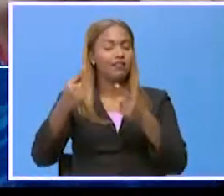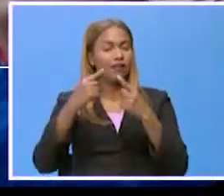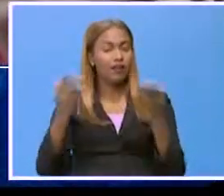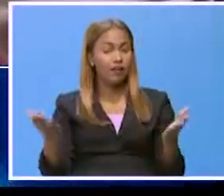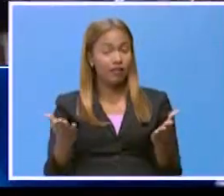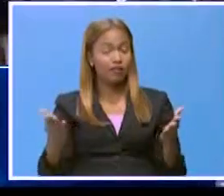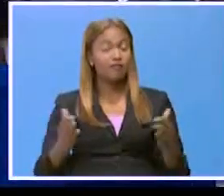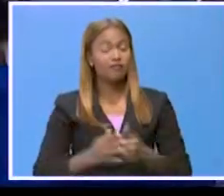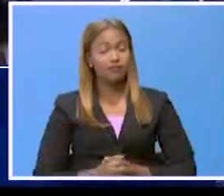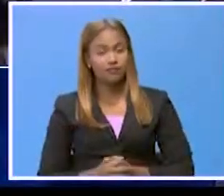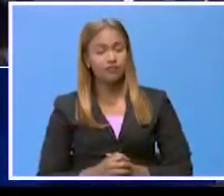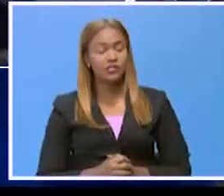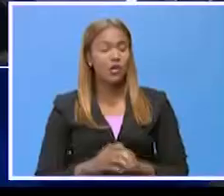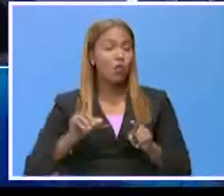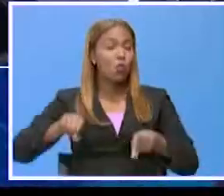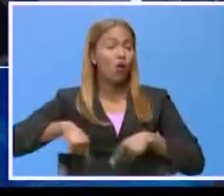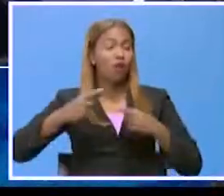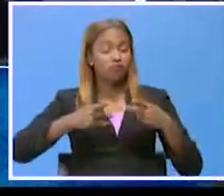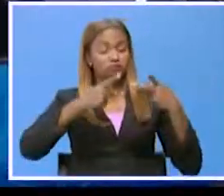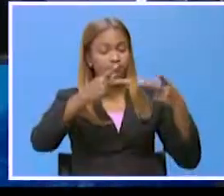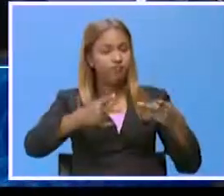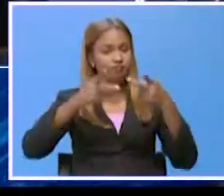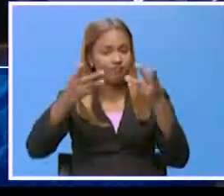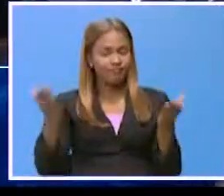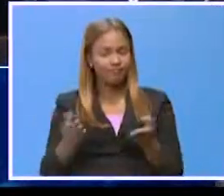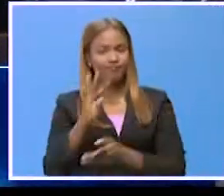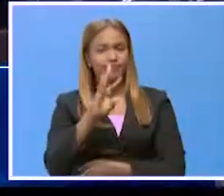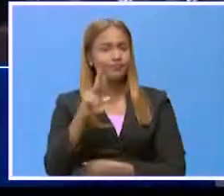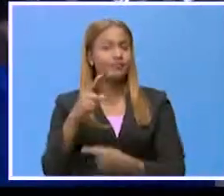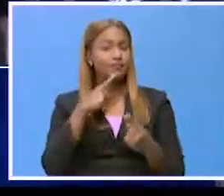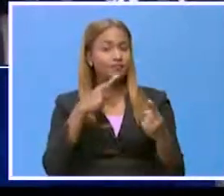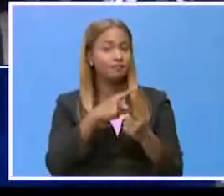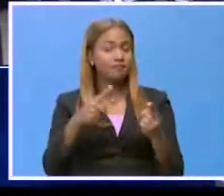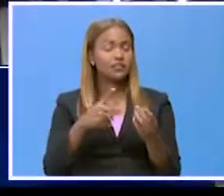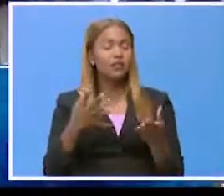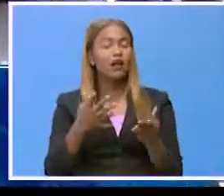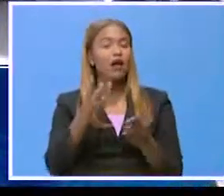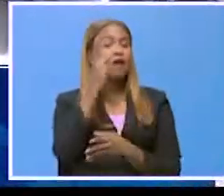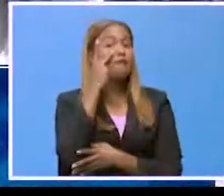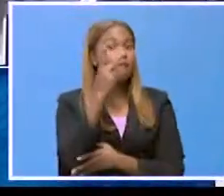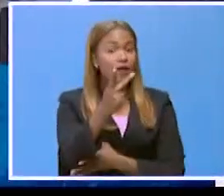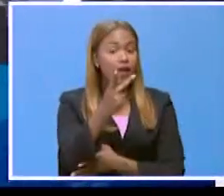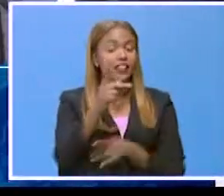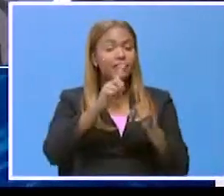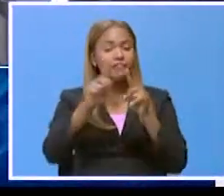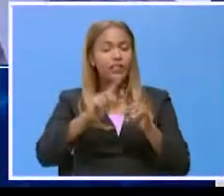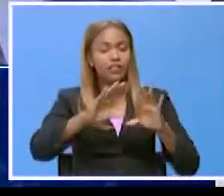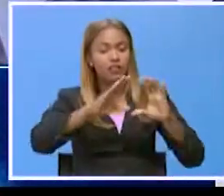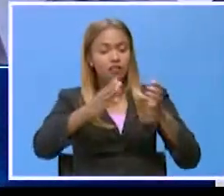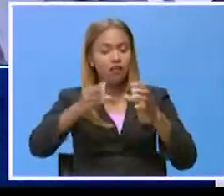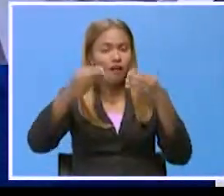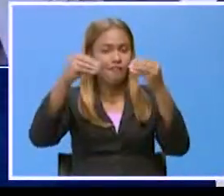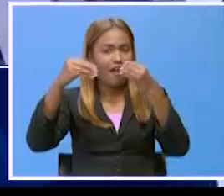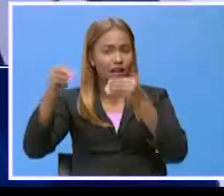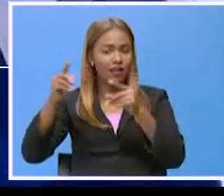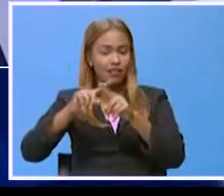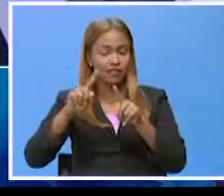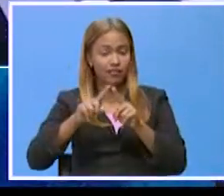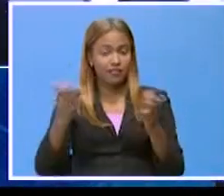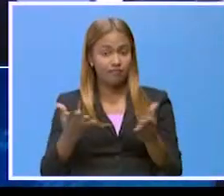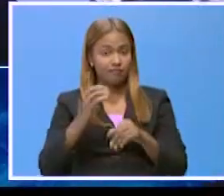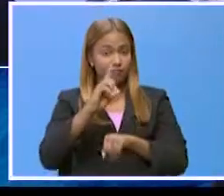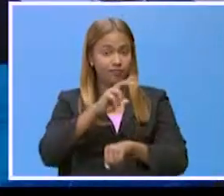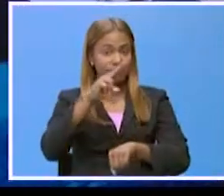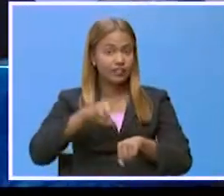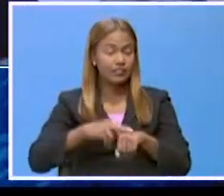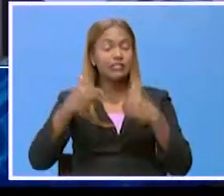muy bien durante un recorrido de cuatro erres de noticias se contactó que diversos centros comerciales del distrito nacional